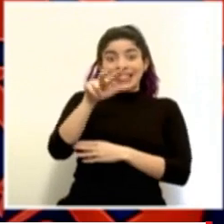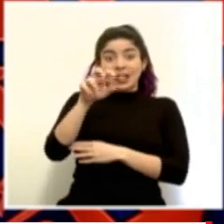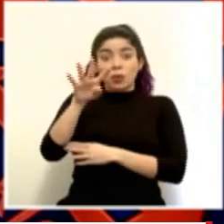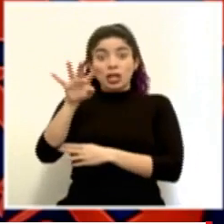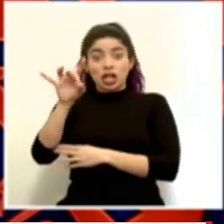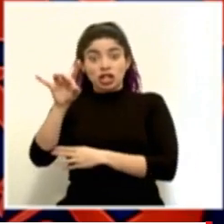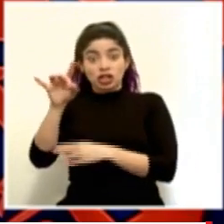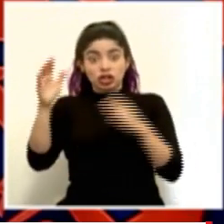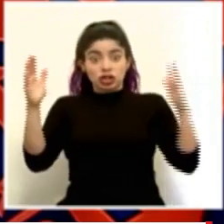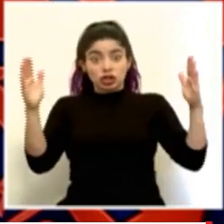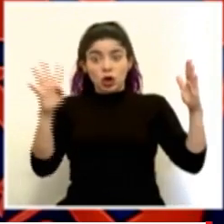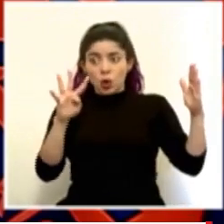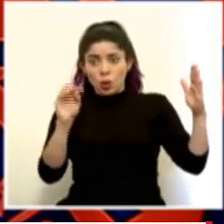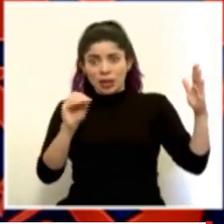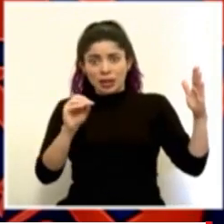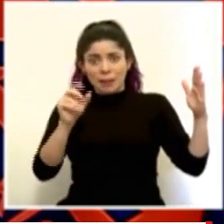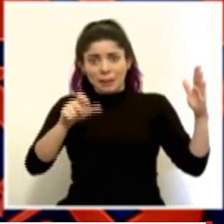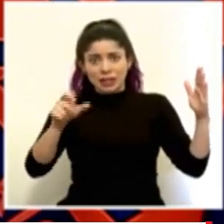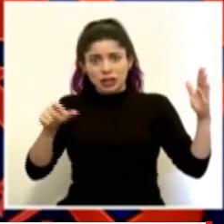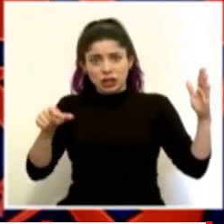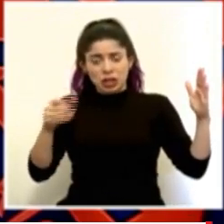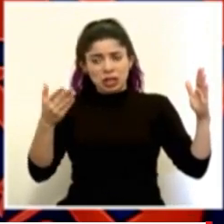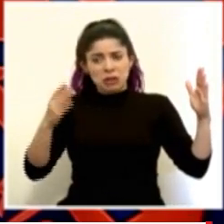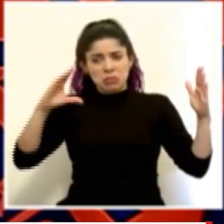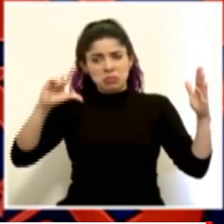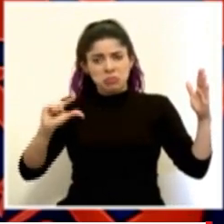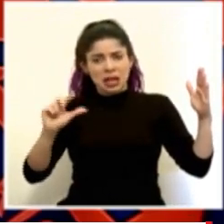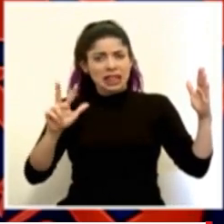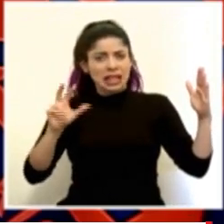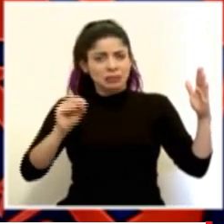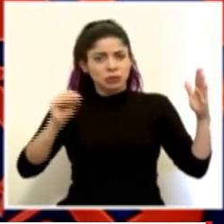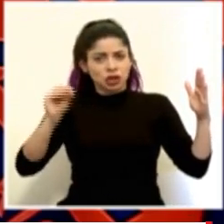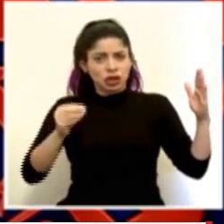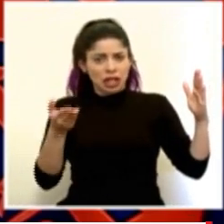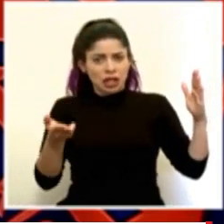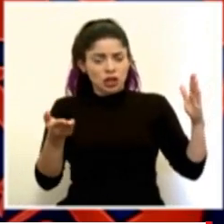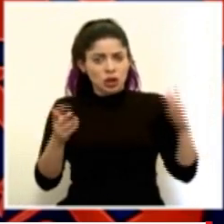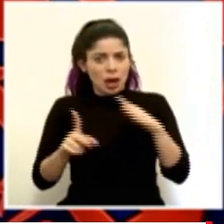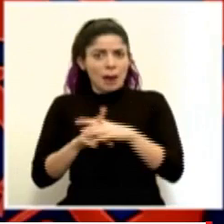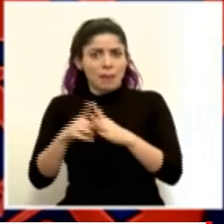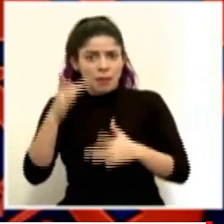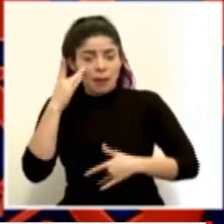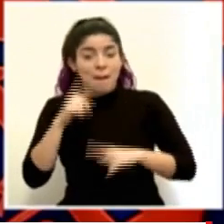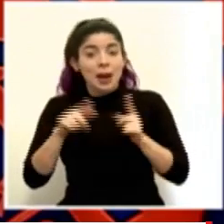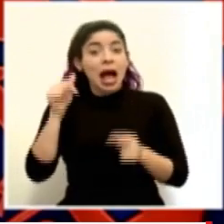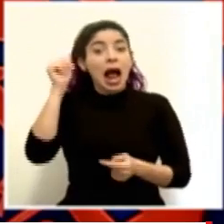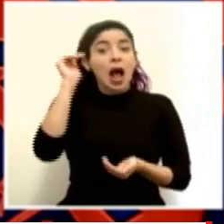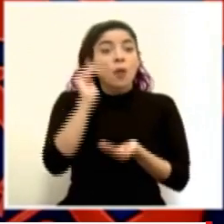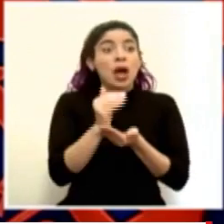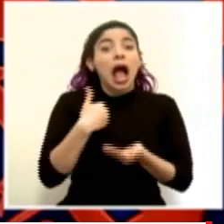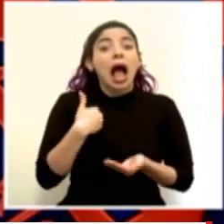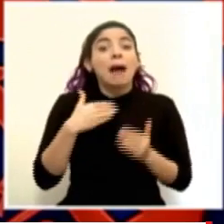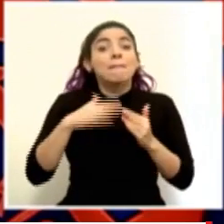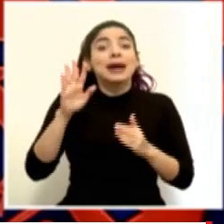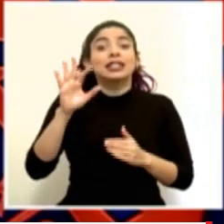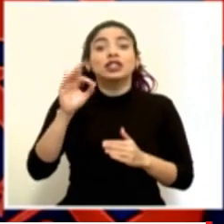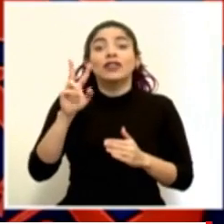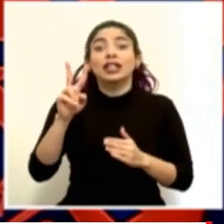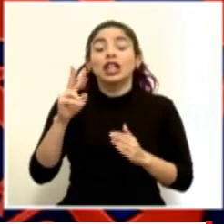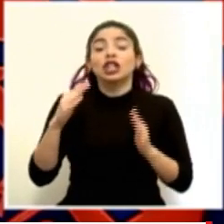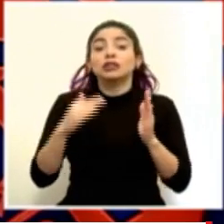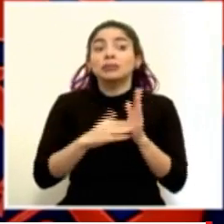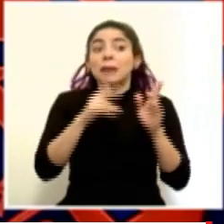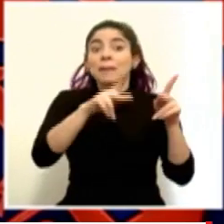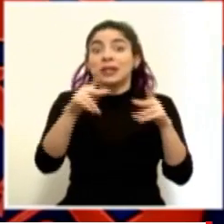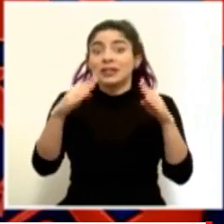1.348, puede sonar bajo, es casi un 3%. Pero dado que Alajuelita tiene más de 92,000